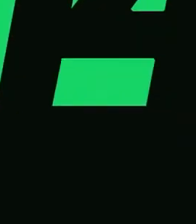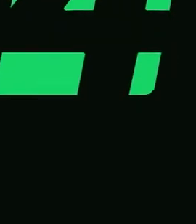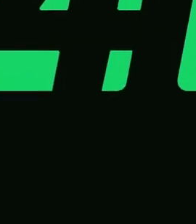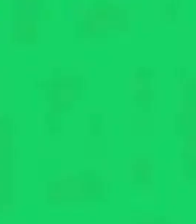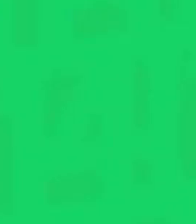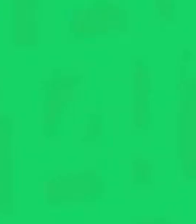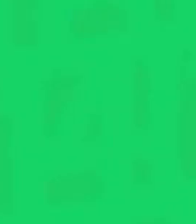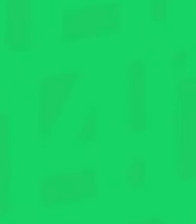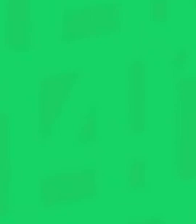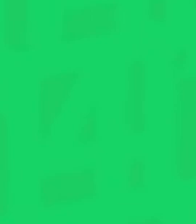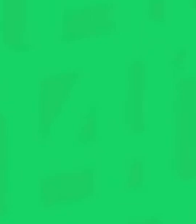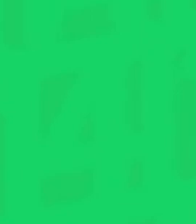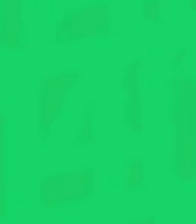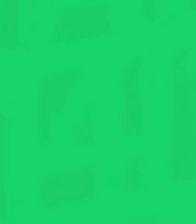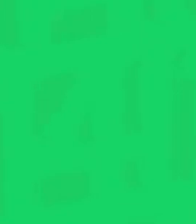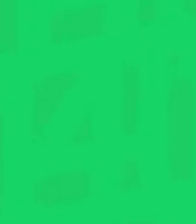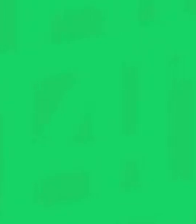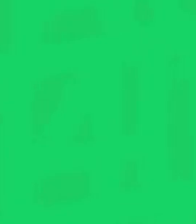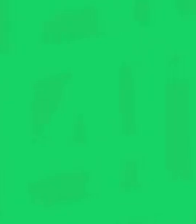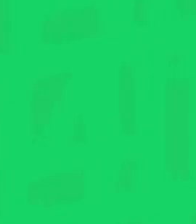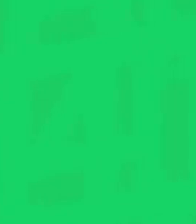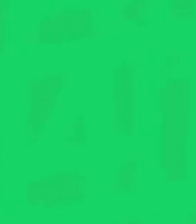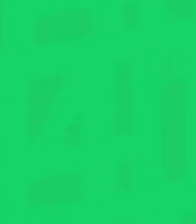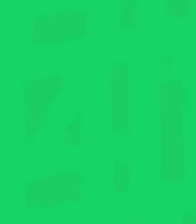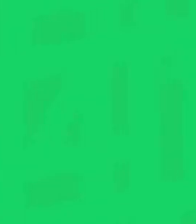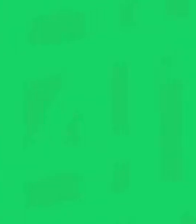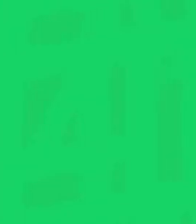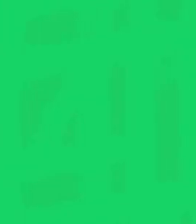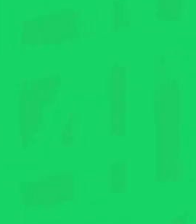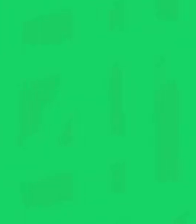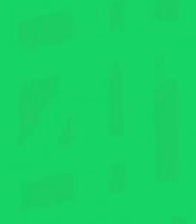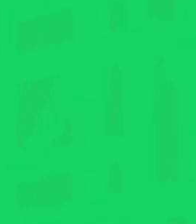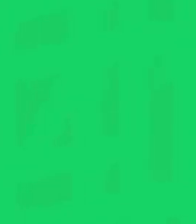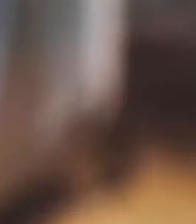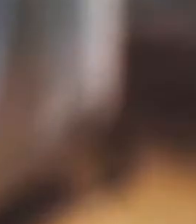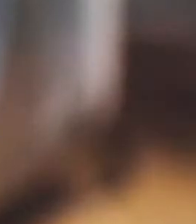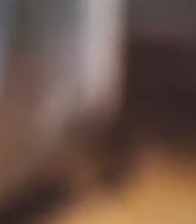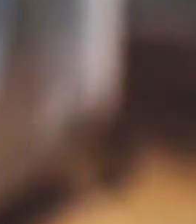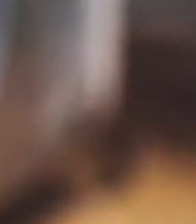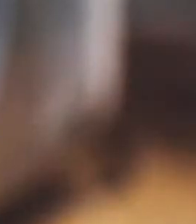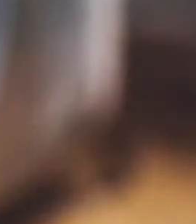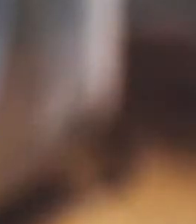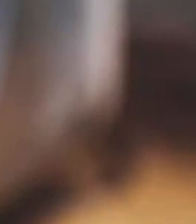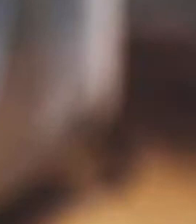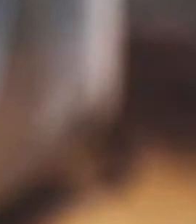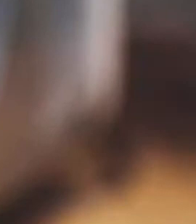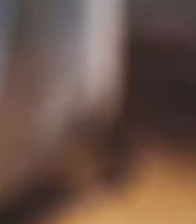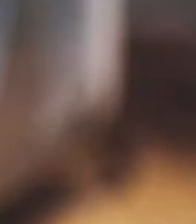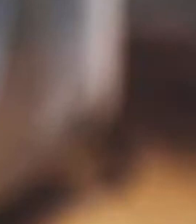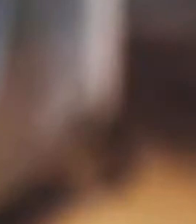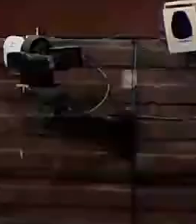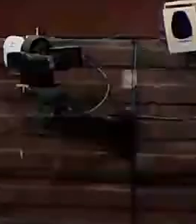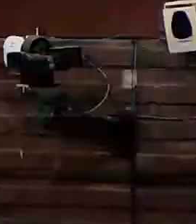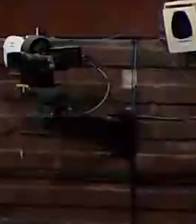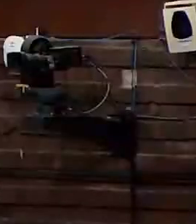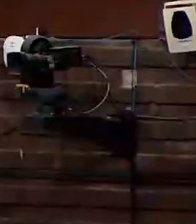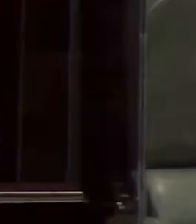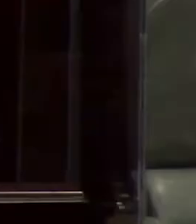Canal 14. Tus causas, tu canal. El plan para extinguir fideicomisos